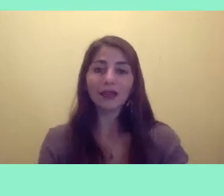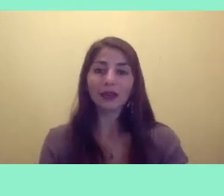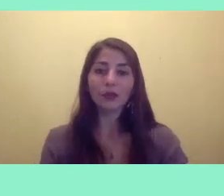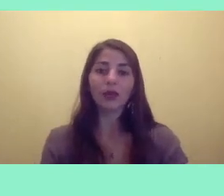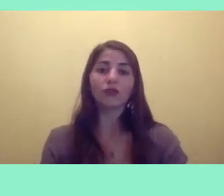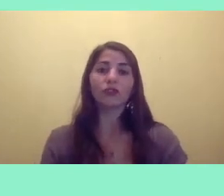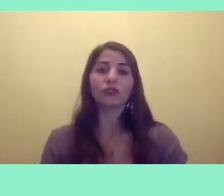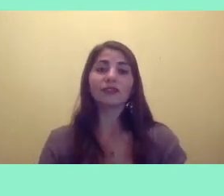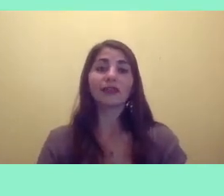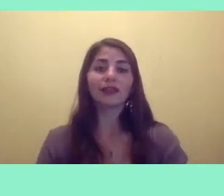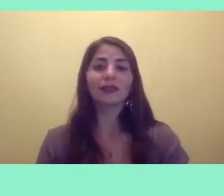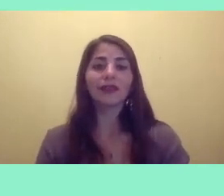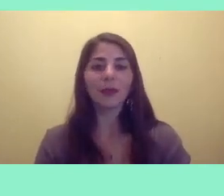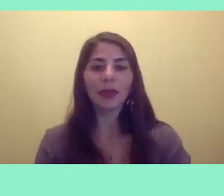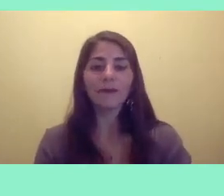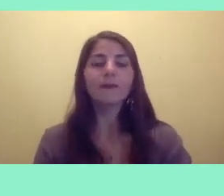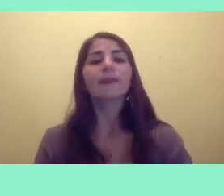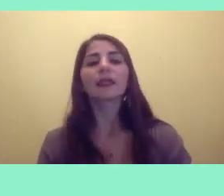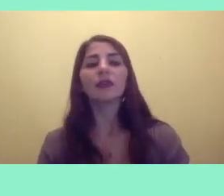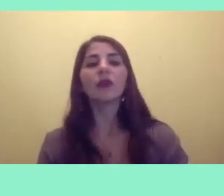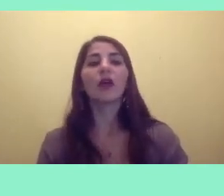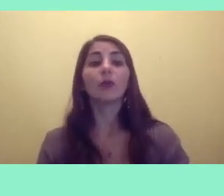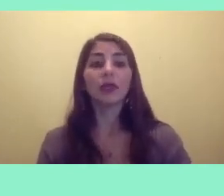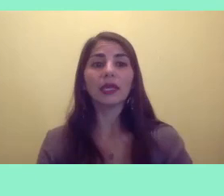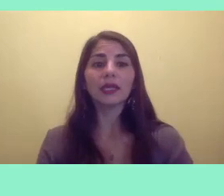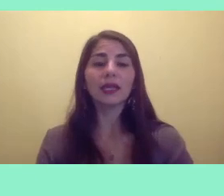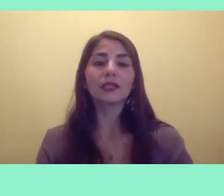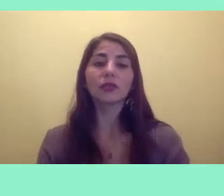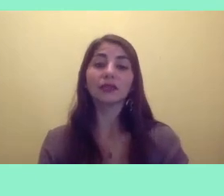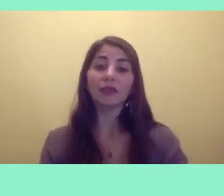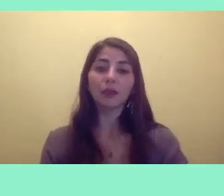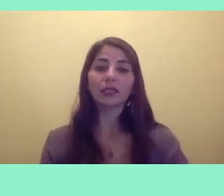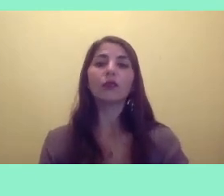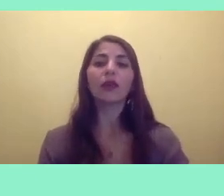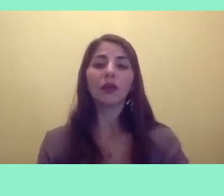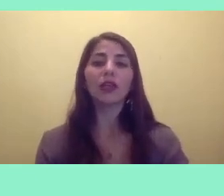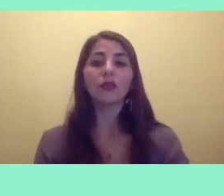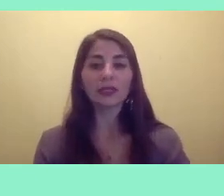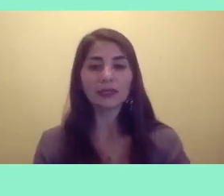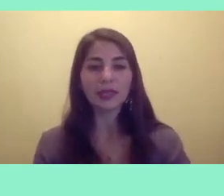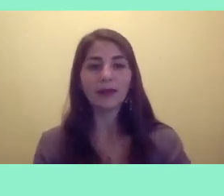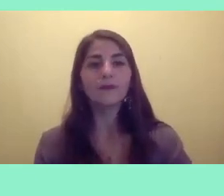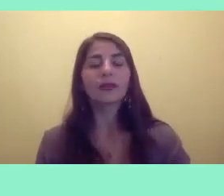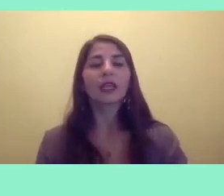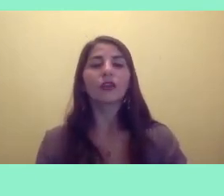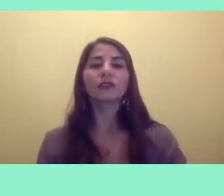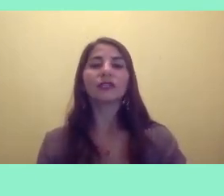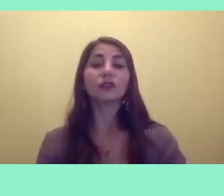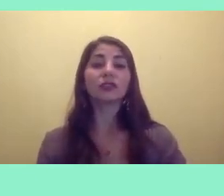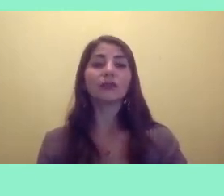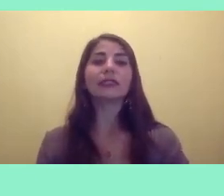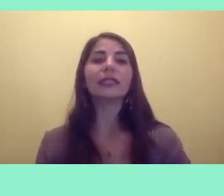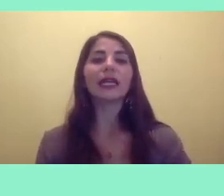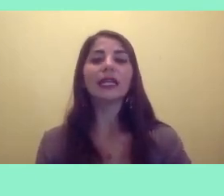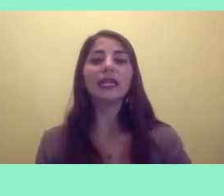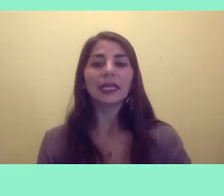Anne Sullivan por la profesora Sandra Tapia, dibujado por ella es una intérprete educadora diferencial, nos